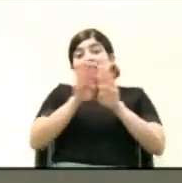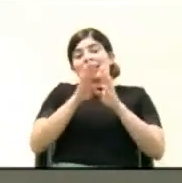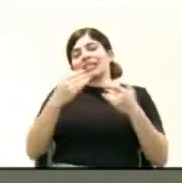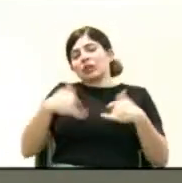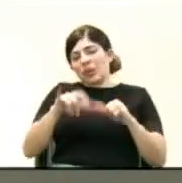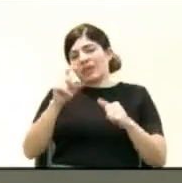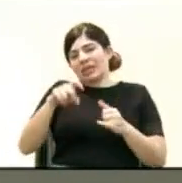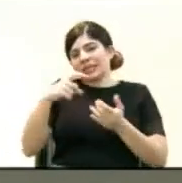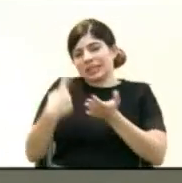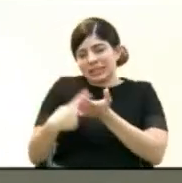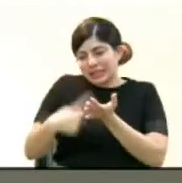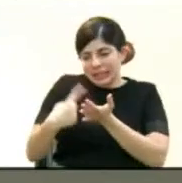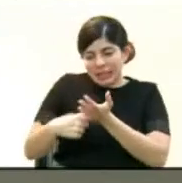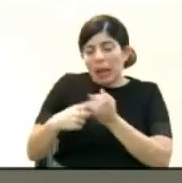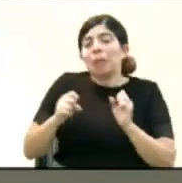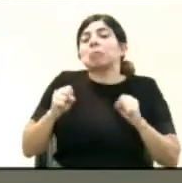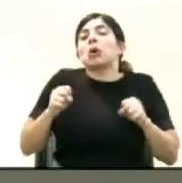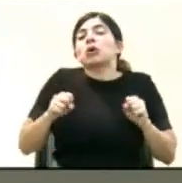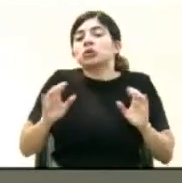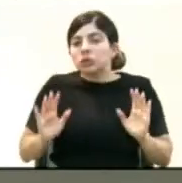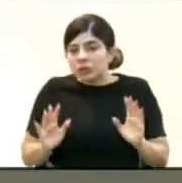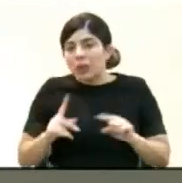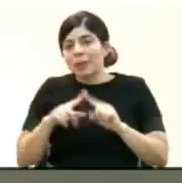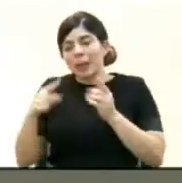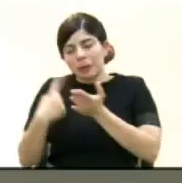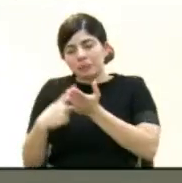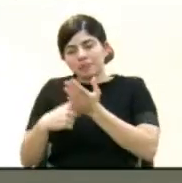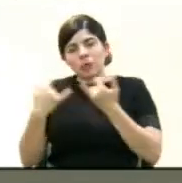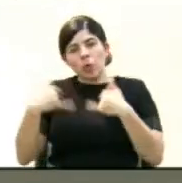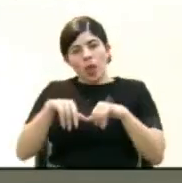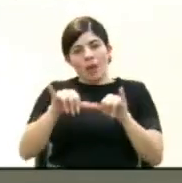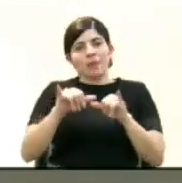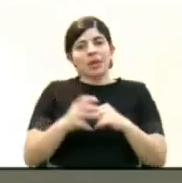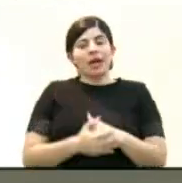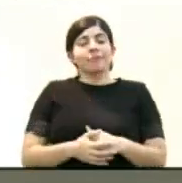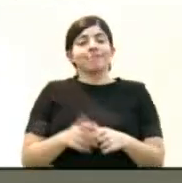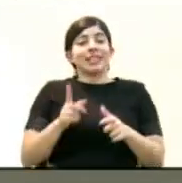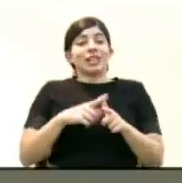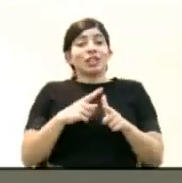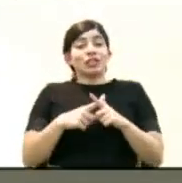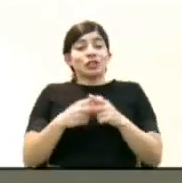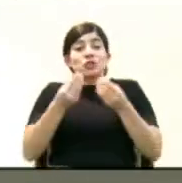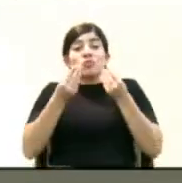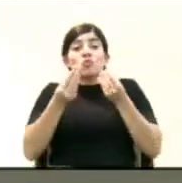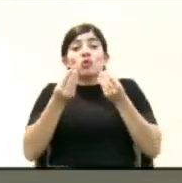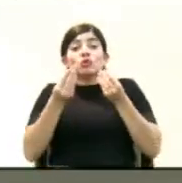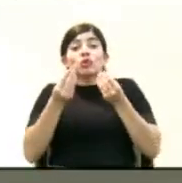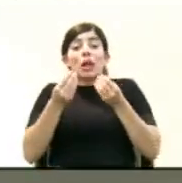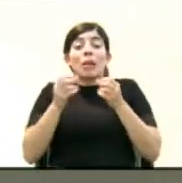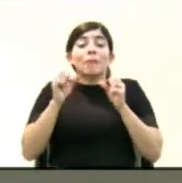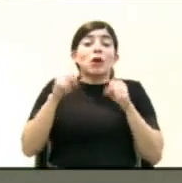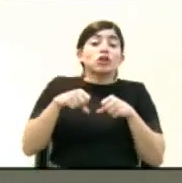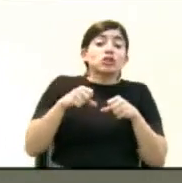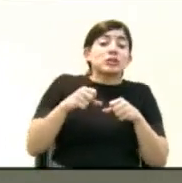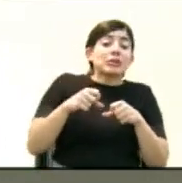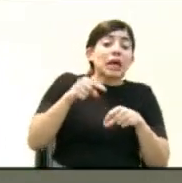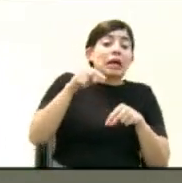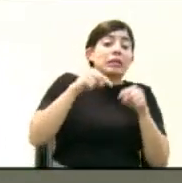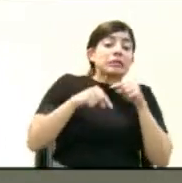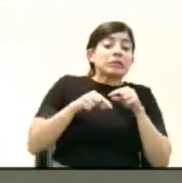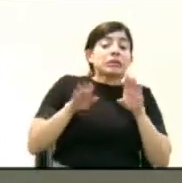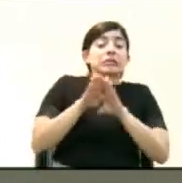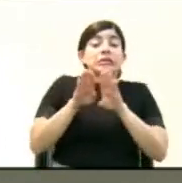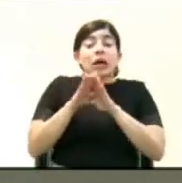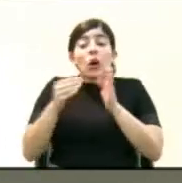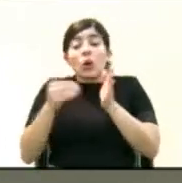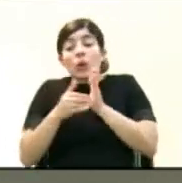dando y siempre es una posibilidad. Entonces, mucho de las posibilidades de volver atrás en cierres